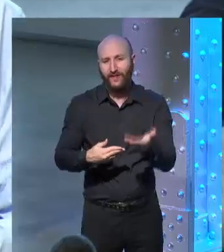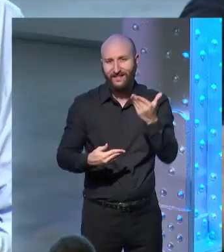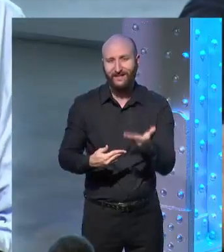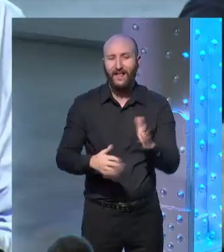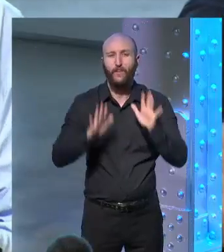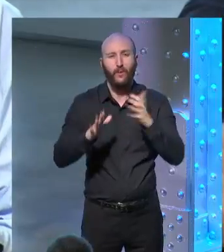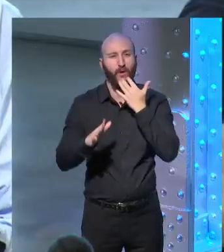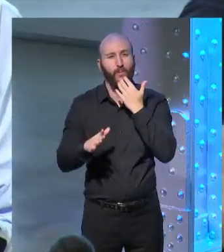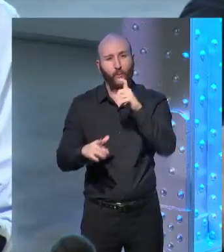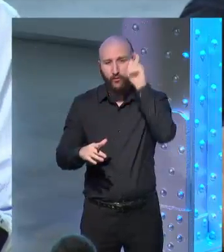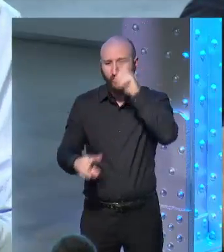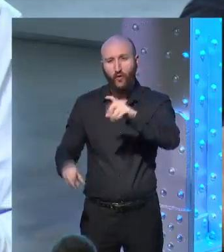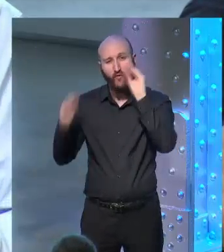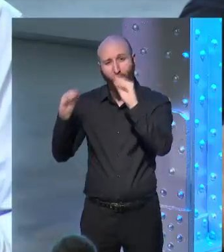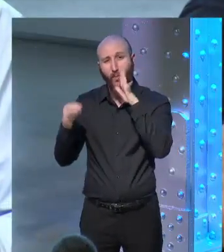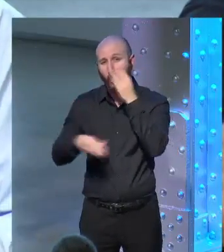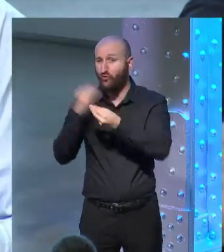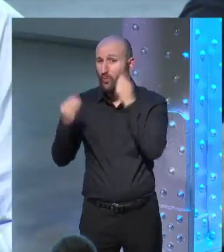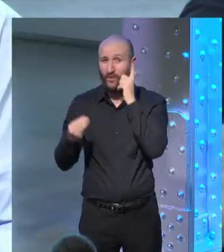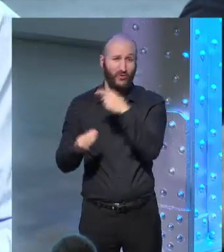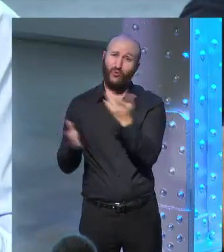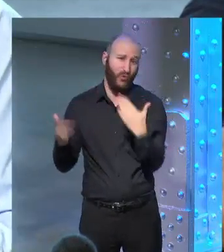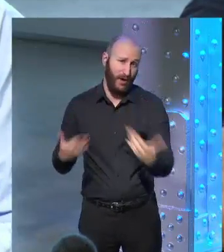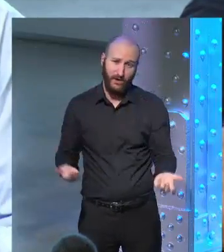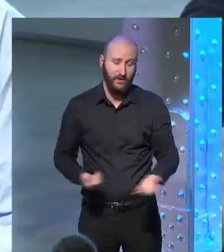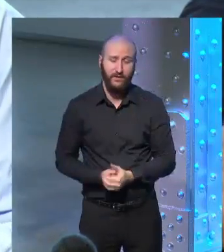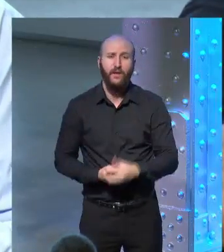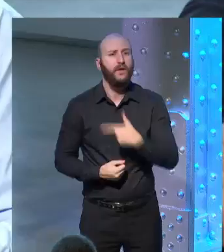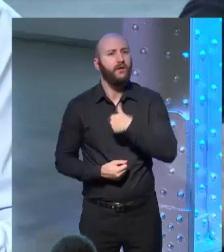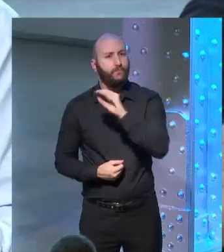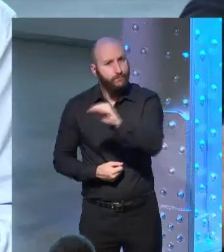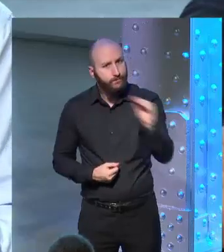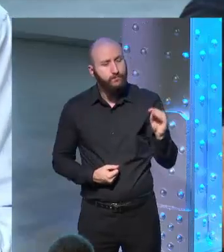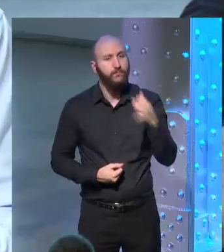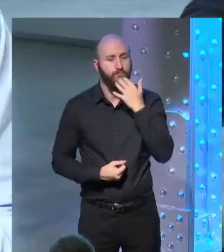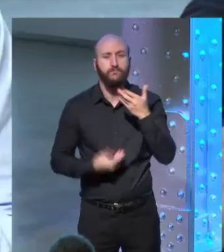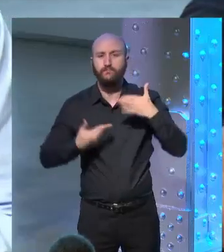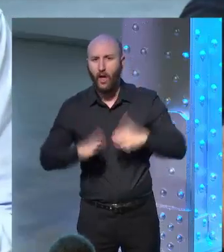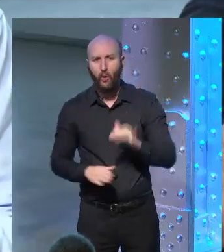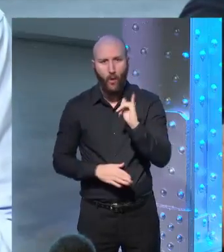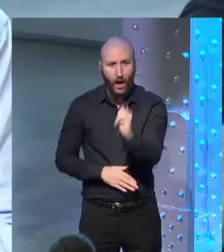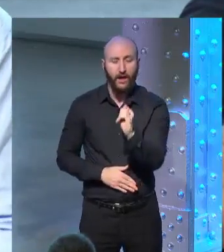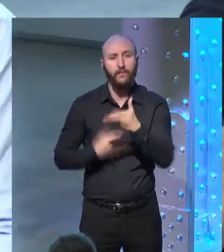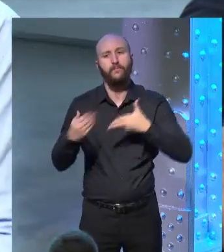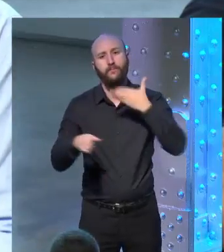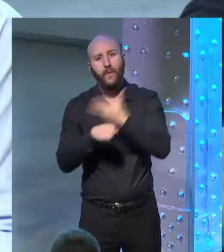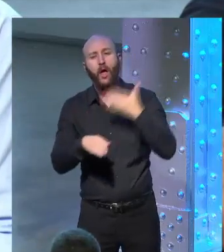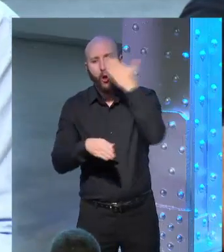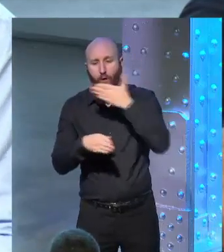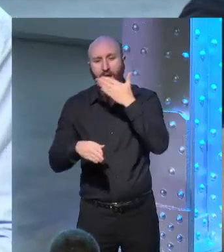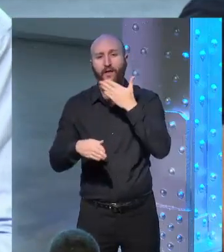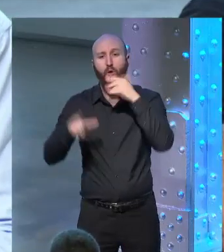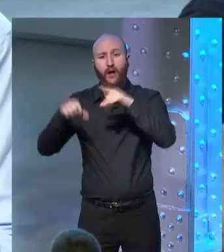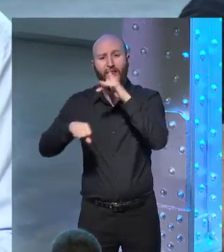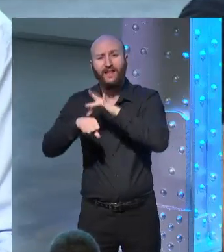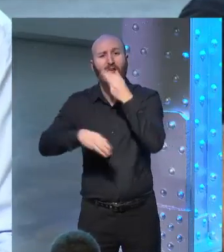no se forma al docente en el uso, ¿no? Entonces, yo os preguntaría, si tenéis hijos, si vais al aula de vuestros hijos, si tienen pizarra digital, ¿para qué lo utilizan? La van